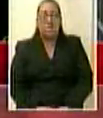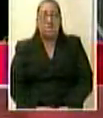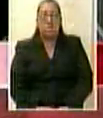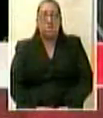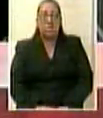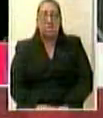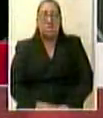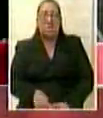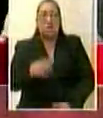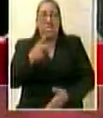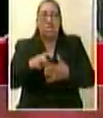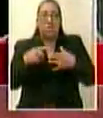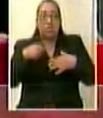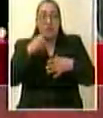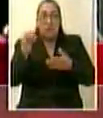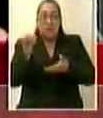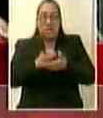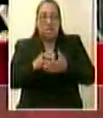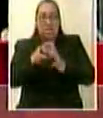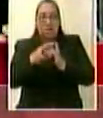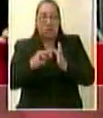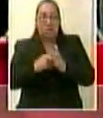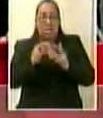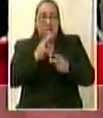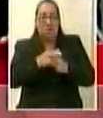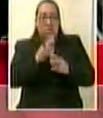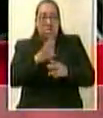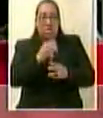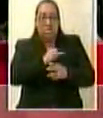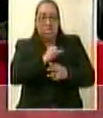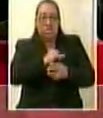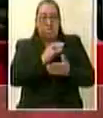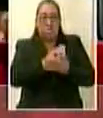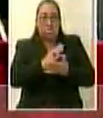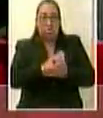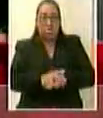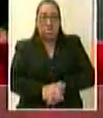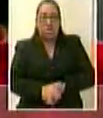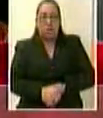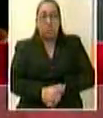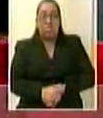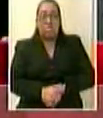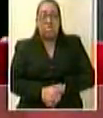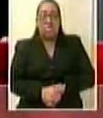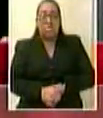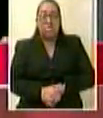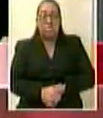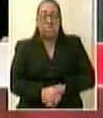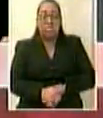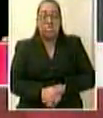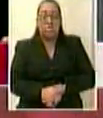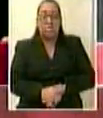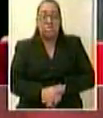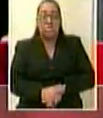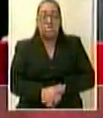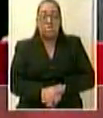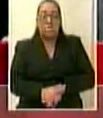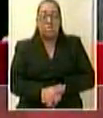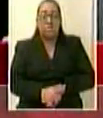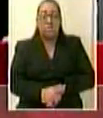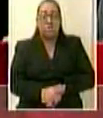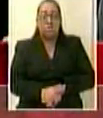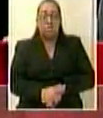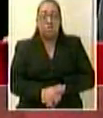inscritos en los registros públicos a nombre de la institución educativa. No es posible, señor presidente y